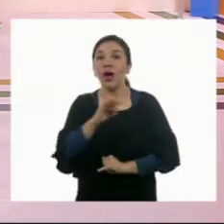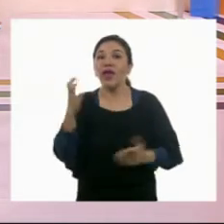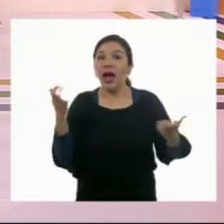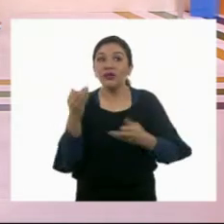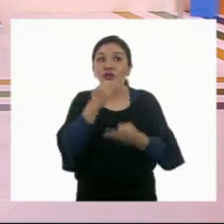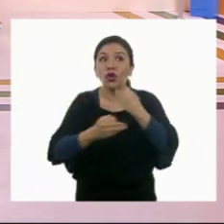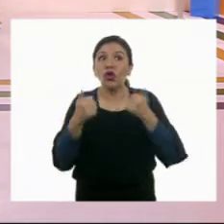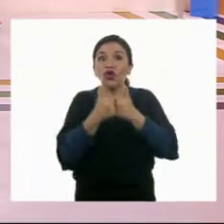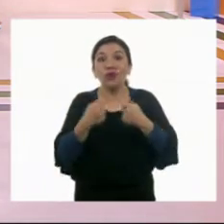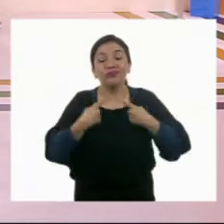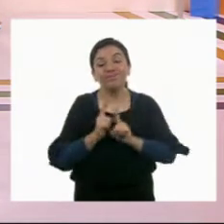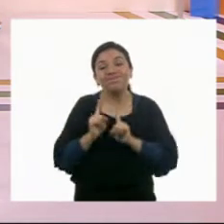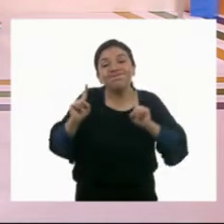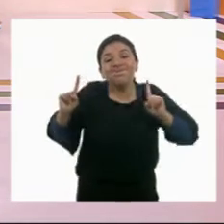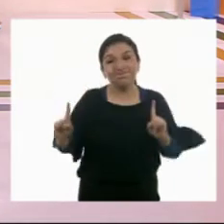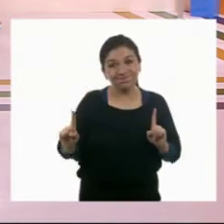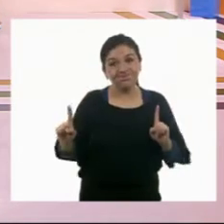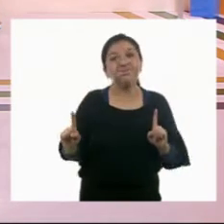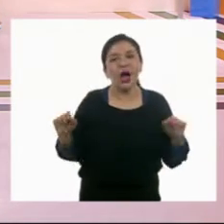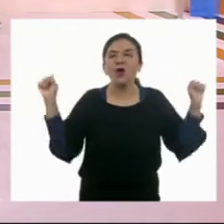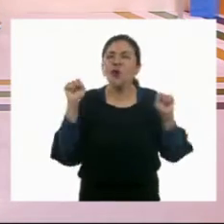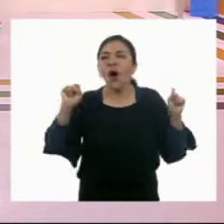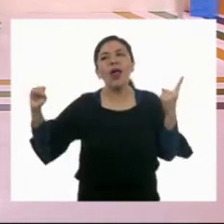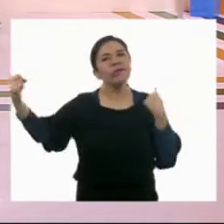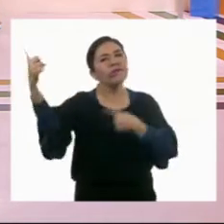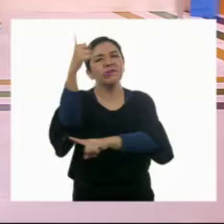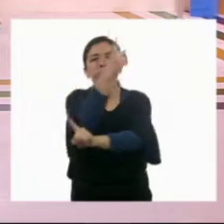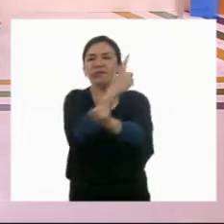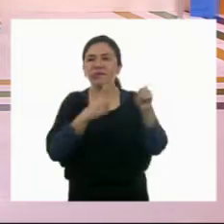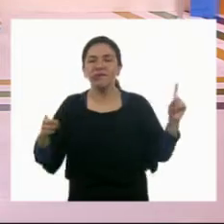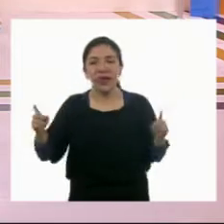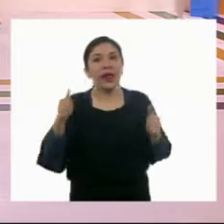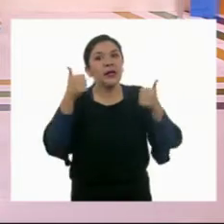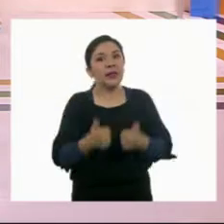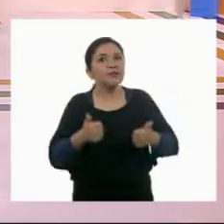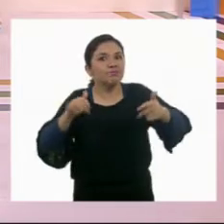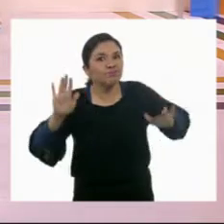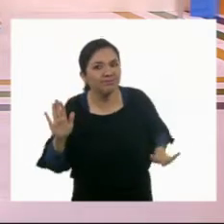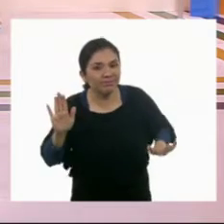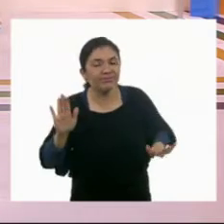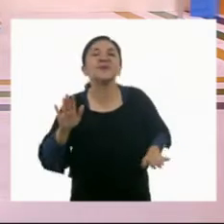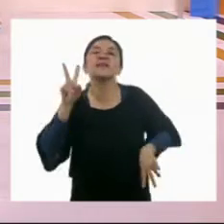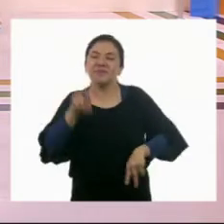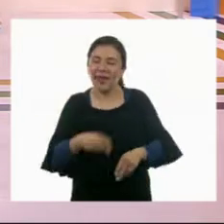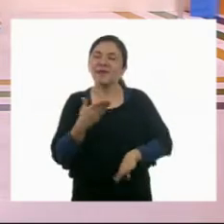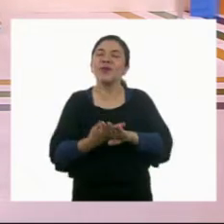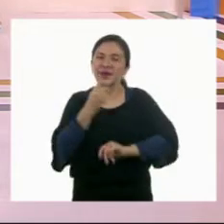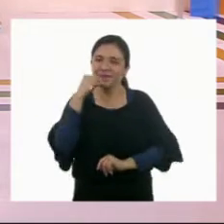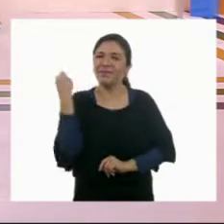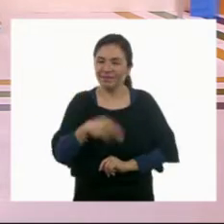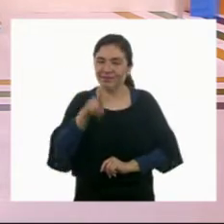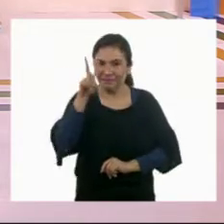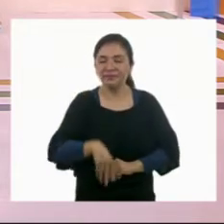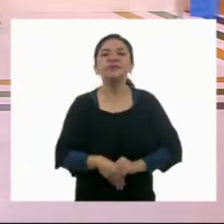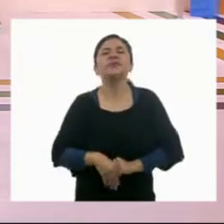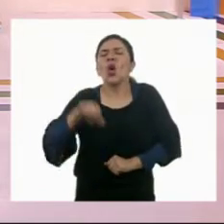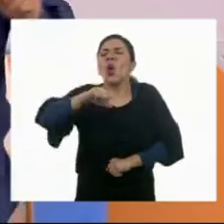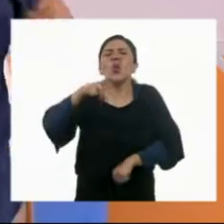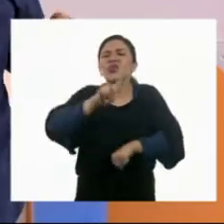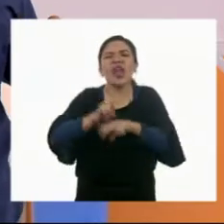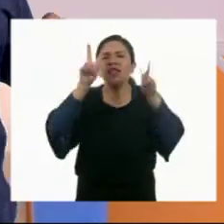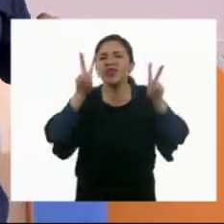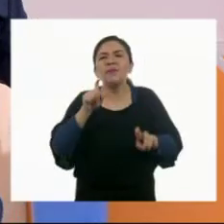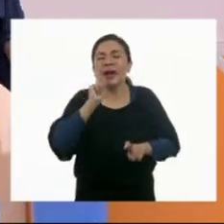hacerlo manteniendo una sana distancia, corriendo por todos lados y quedándose estáticos. Va a ser muy divertido, los aseguro. ¿Qué aprendimos hoy,